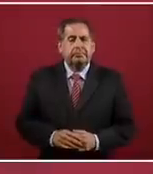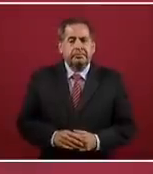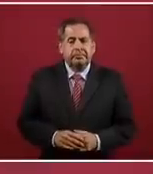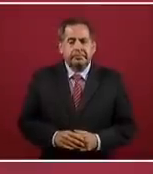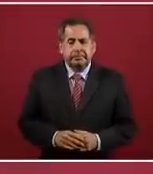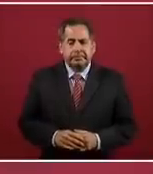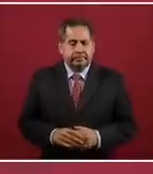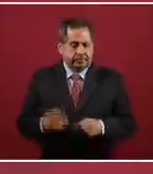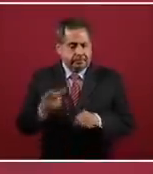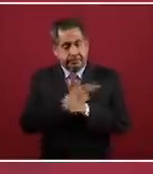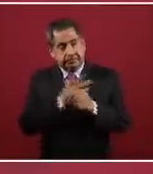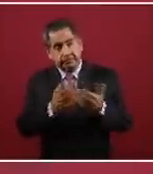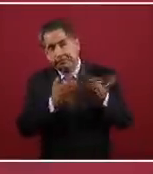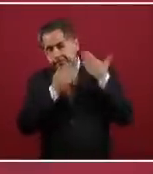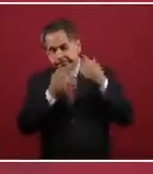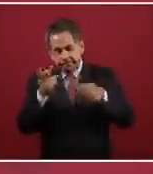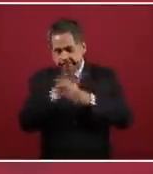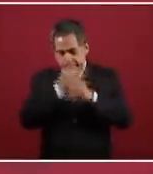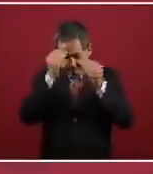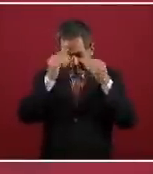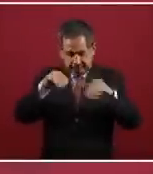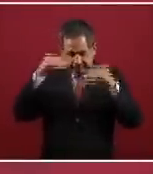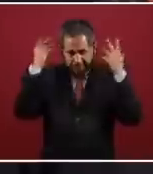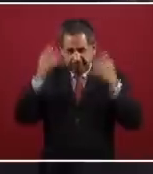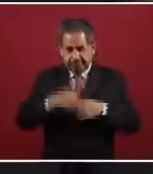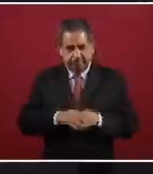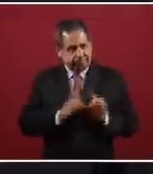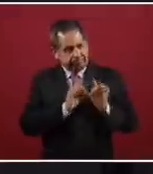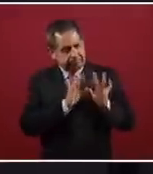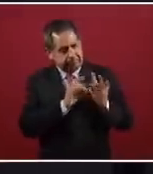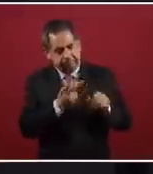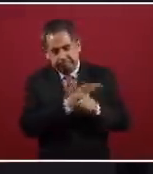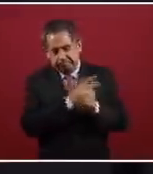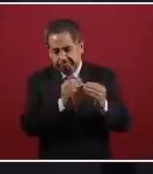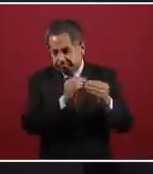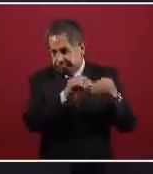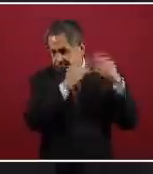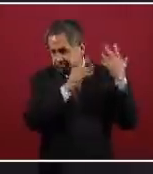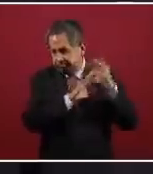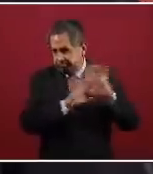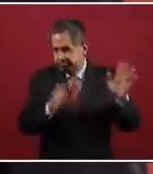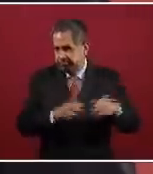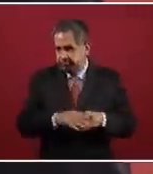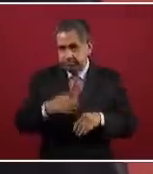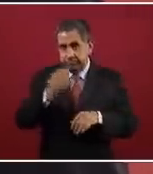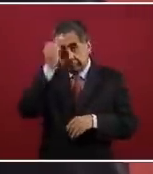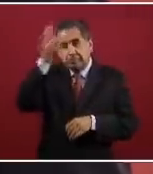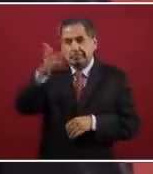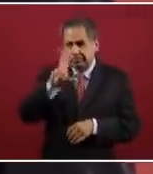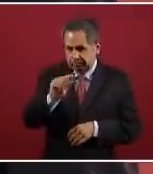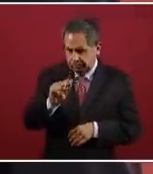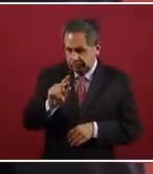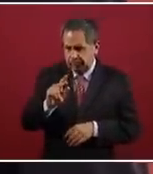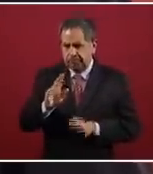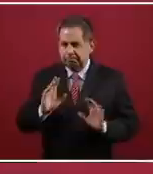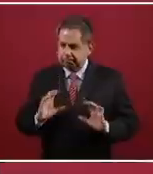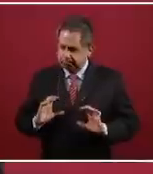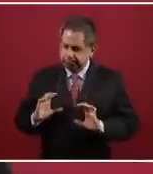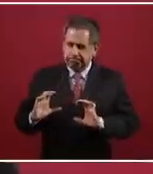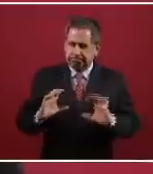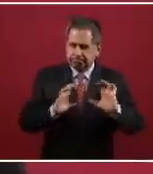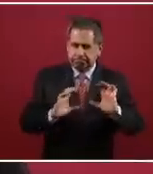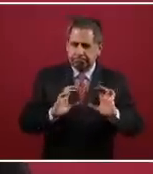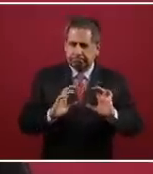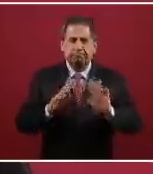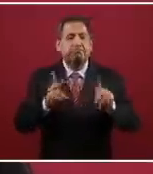lo pasado, ya lo pasado, pasado, lo que pasó, pasó. O sea, no olvidar, por eso estoy